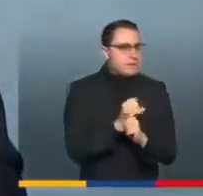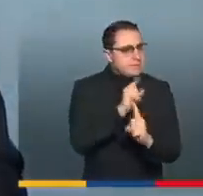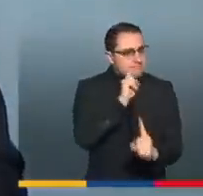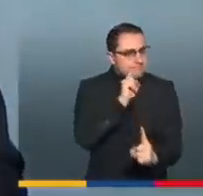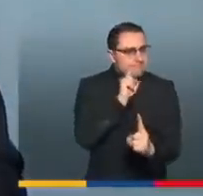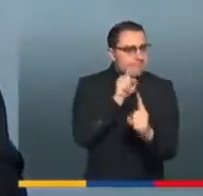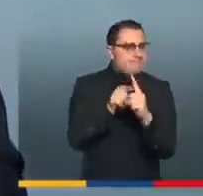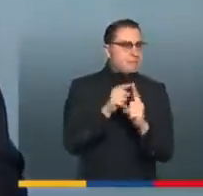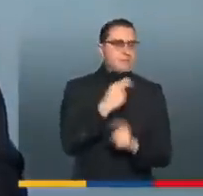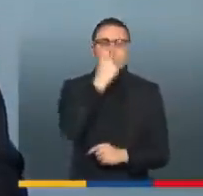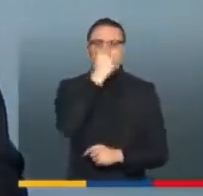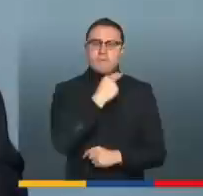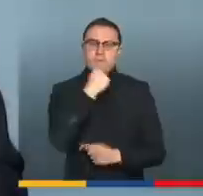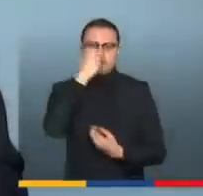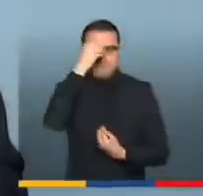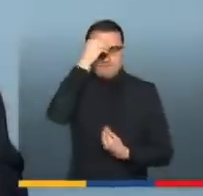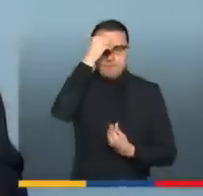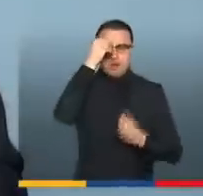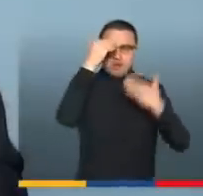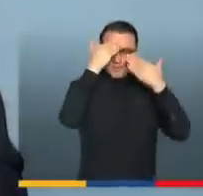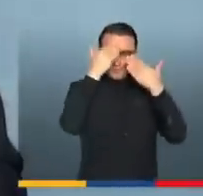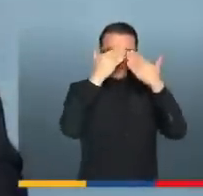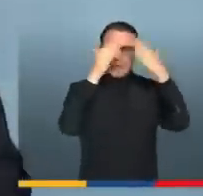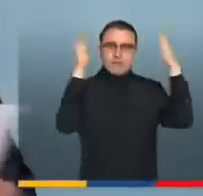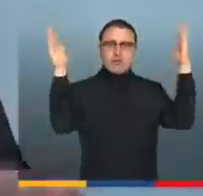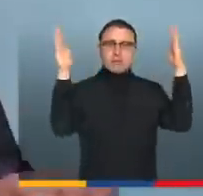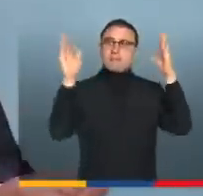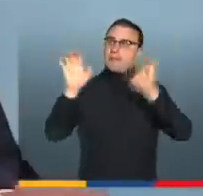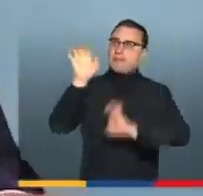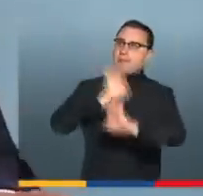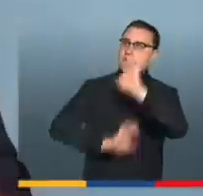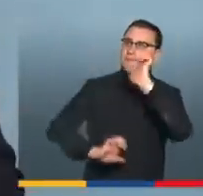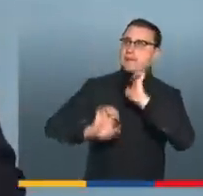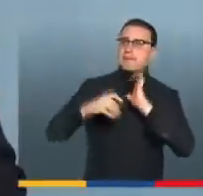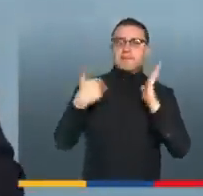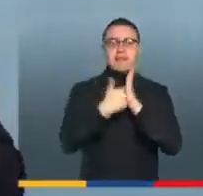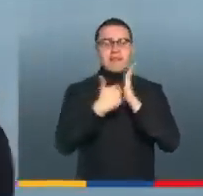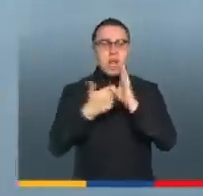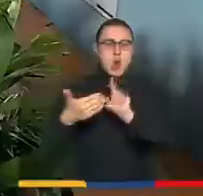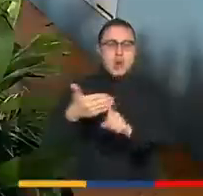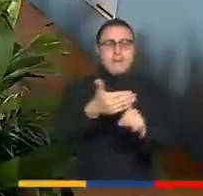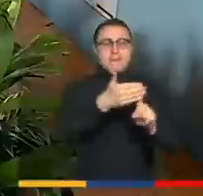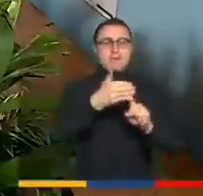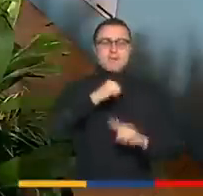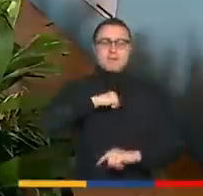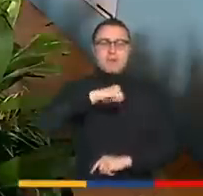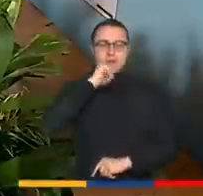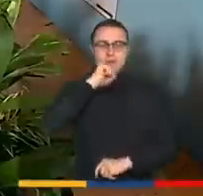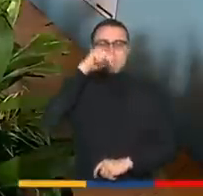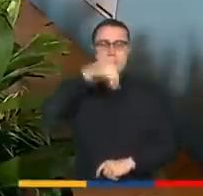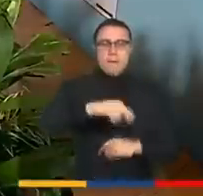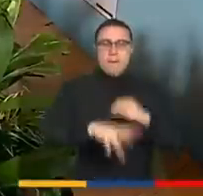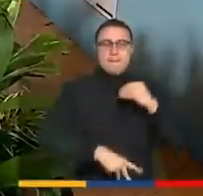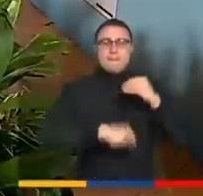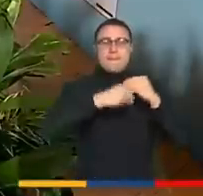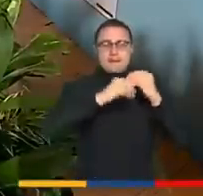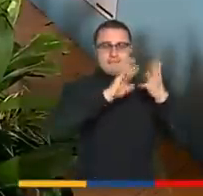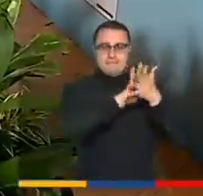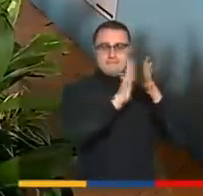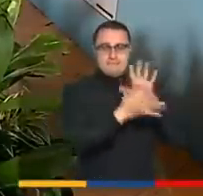valores democráticos con la defensa, garantía y protección de los derechos humanos y la paz.